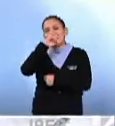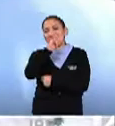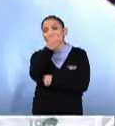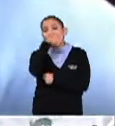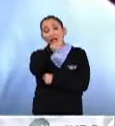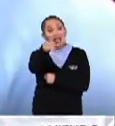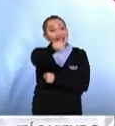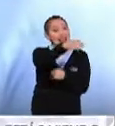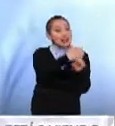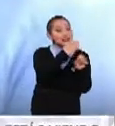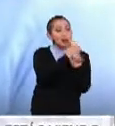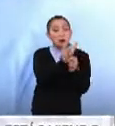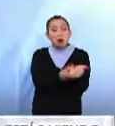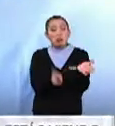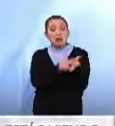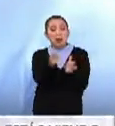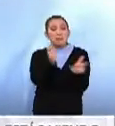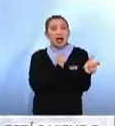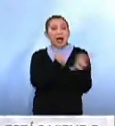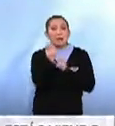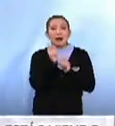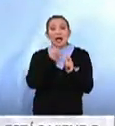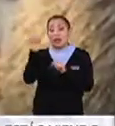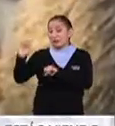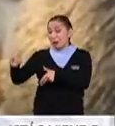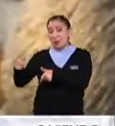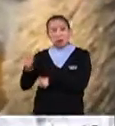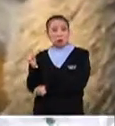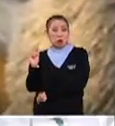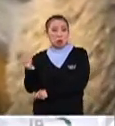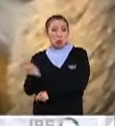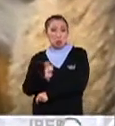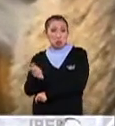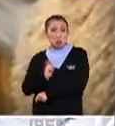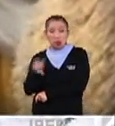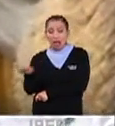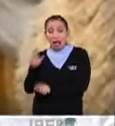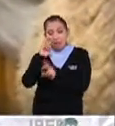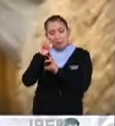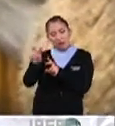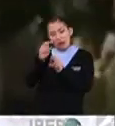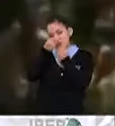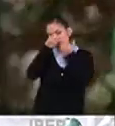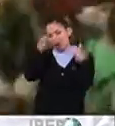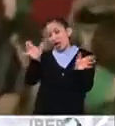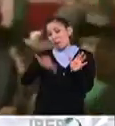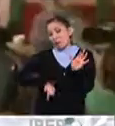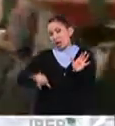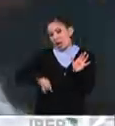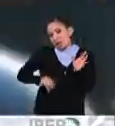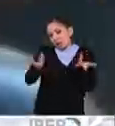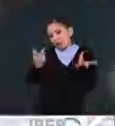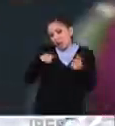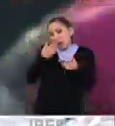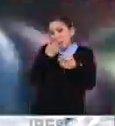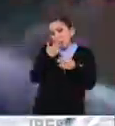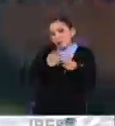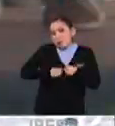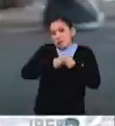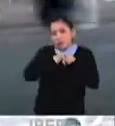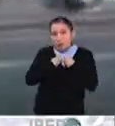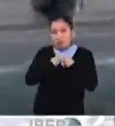donde en esos estados voy a ganar el doble de lo que voy a ganar en Chiapas. Claro. Entonces sí hay pues una visión obviamente de interés para que te vaya